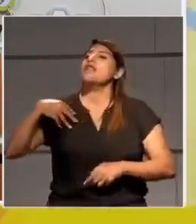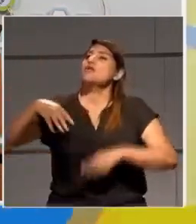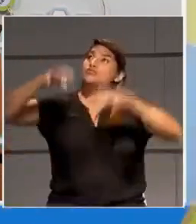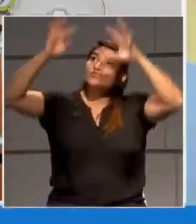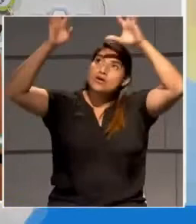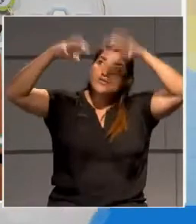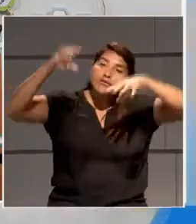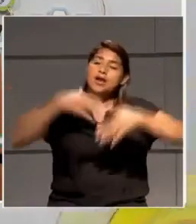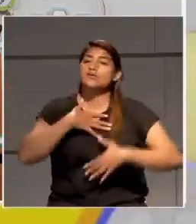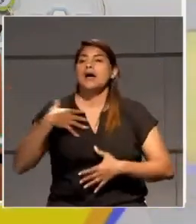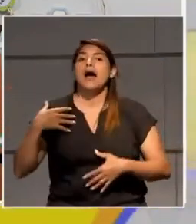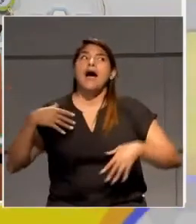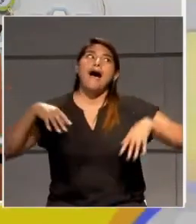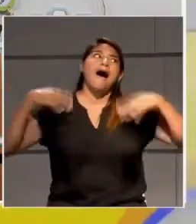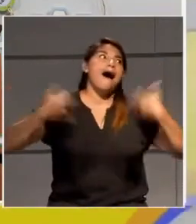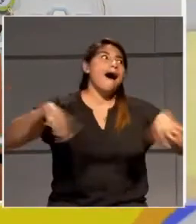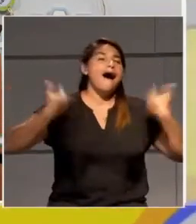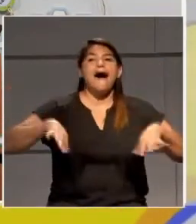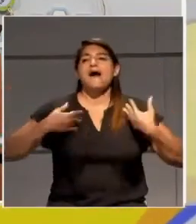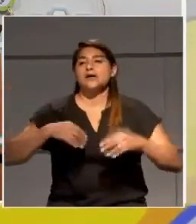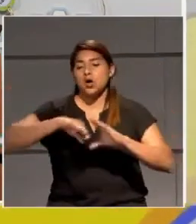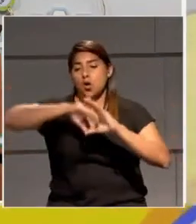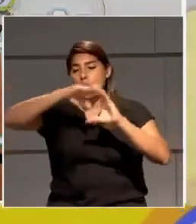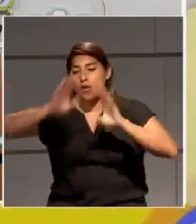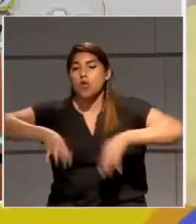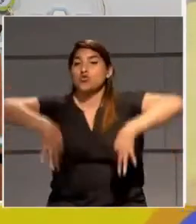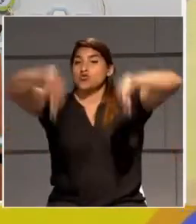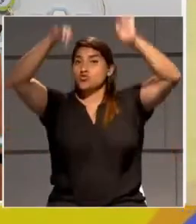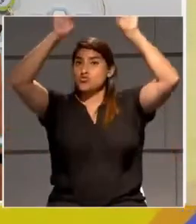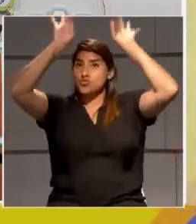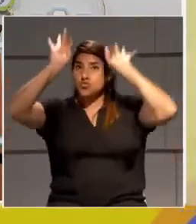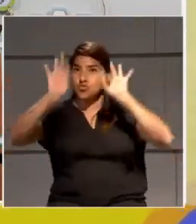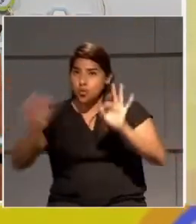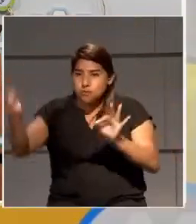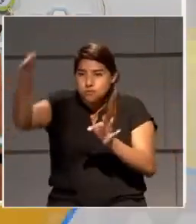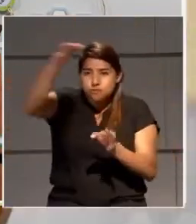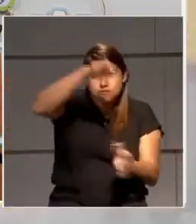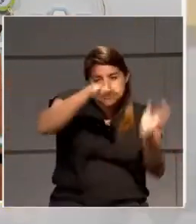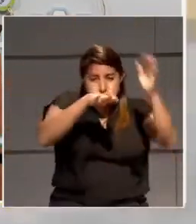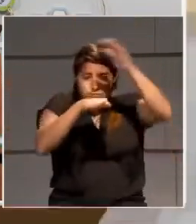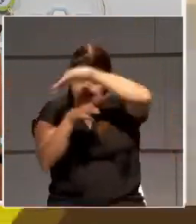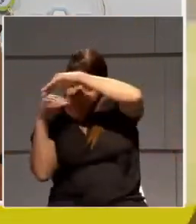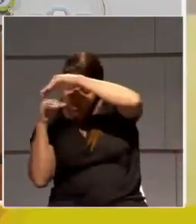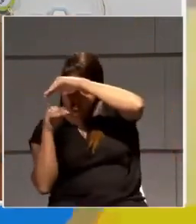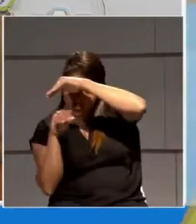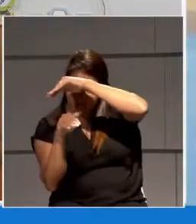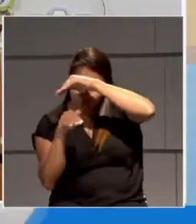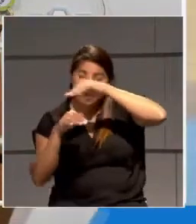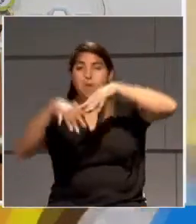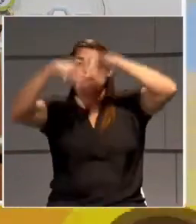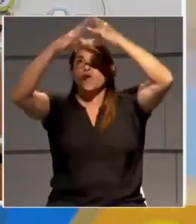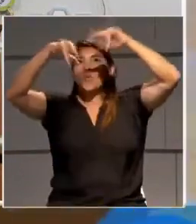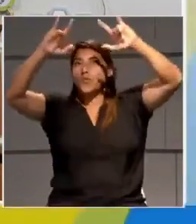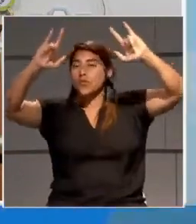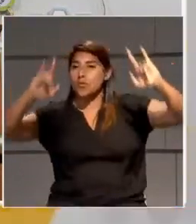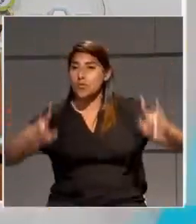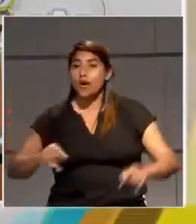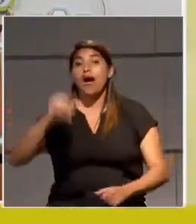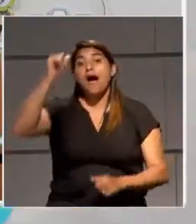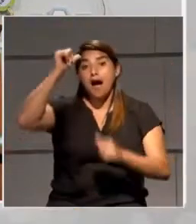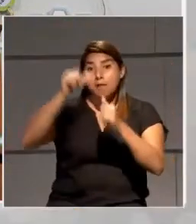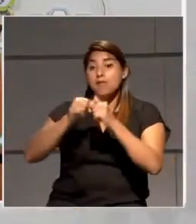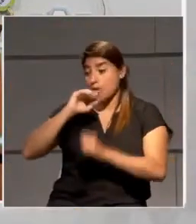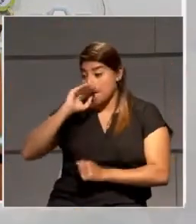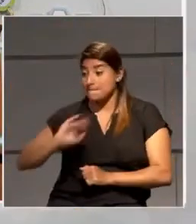usted en los días lluviosos? Ay, yo hago cuevas de cobijas. Cuevas de cobijas. Tiendas de campaña. Que cuando yo estaba chiquitita a